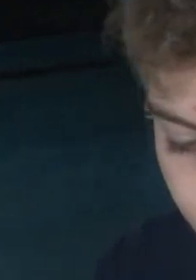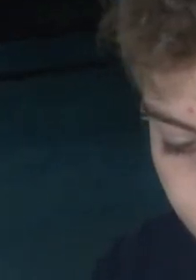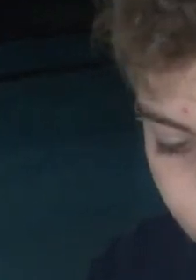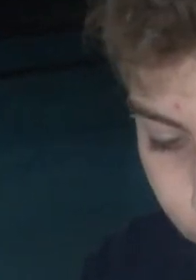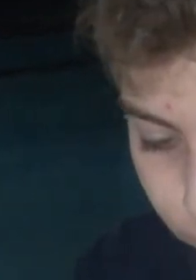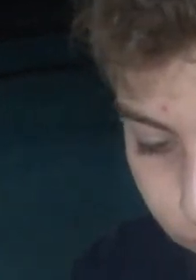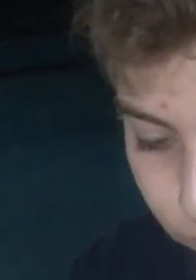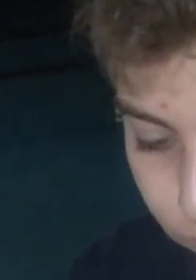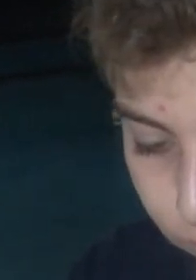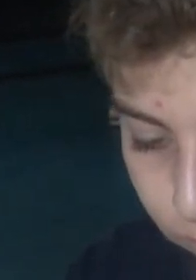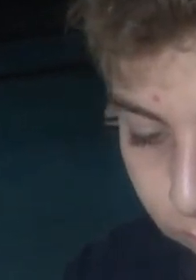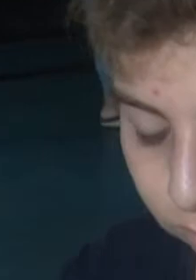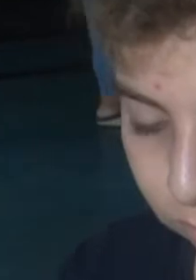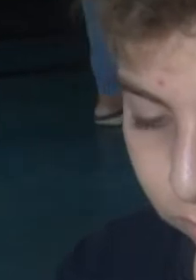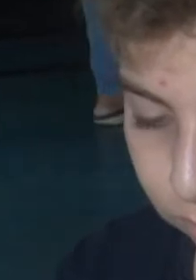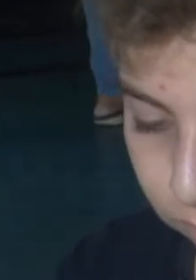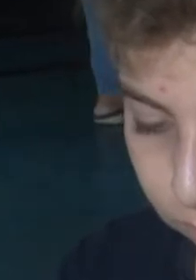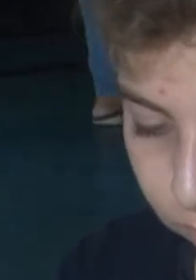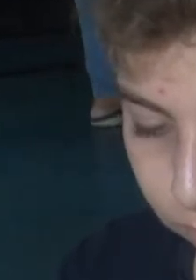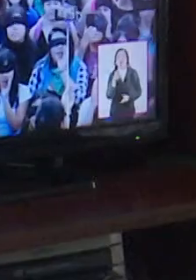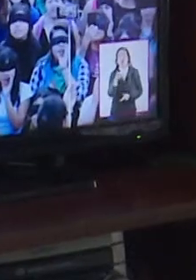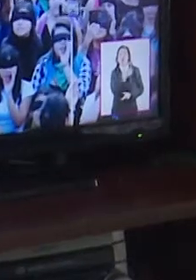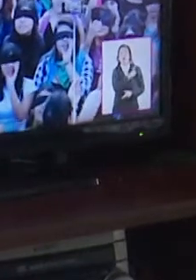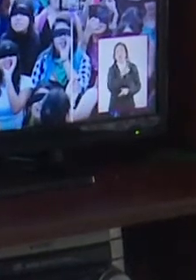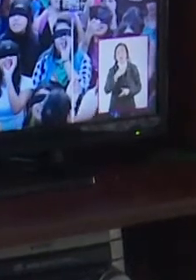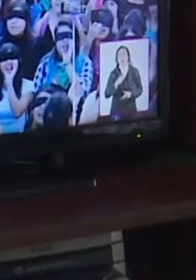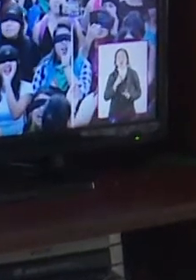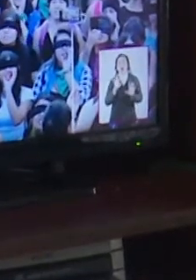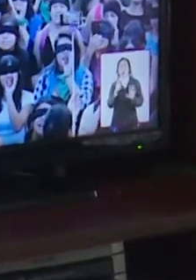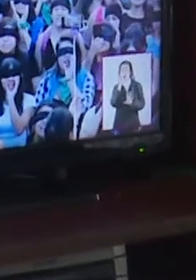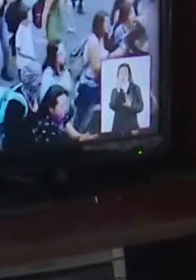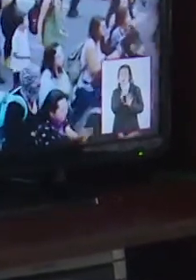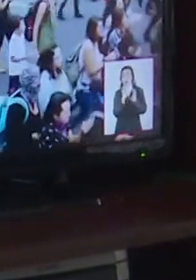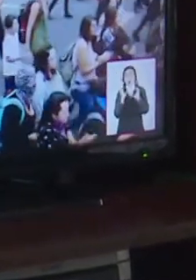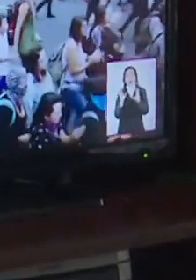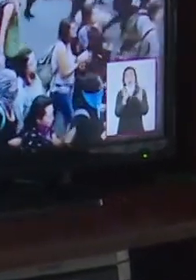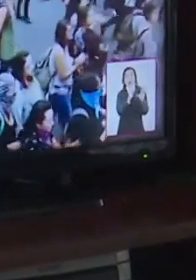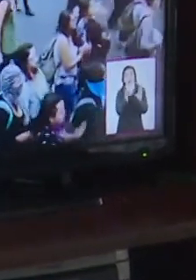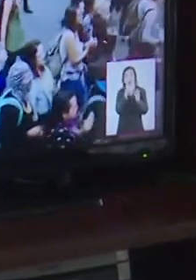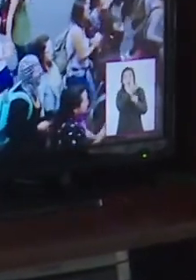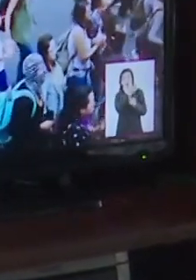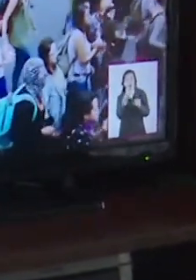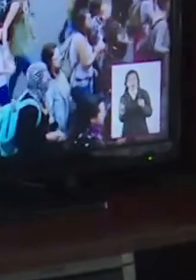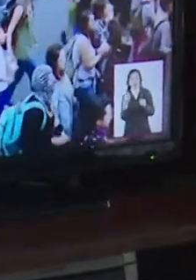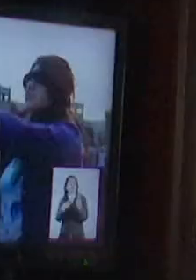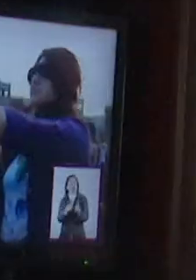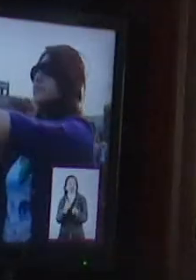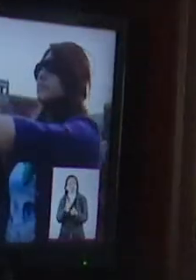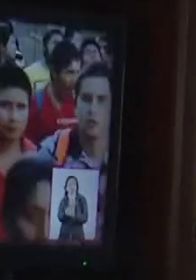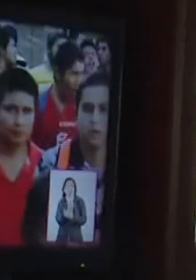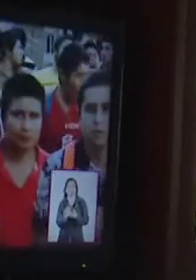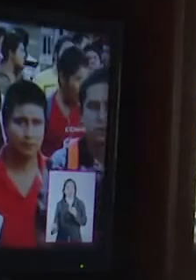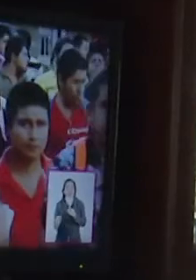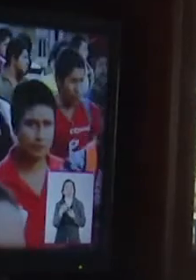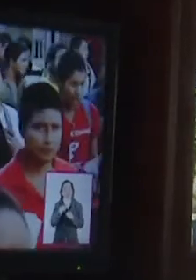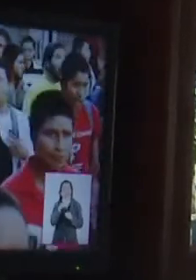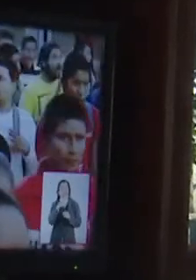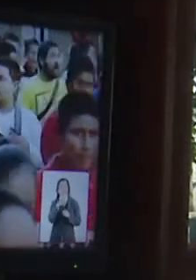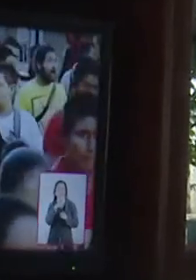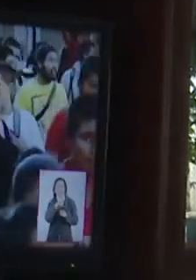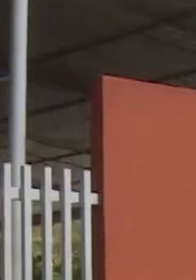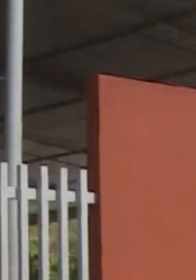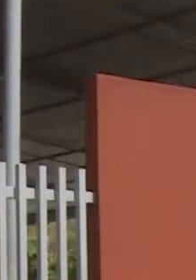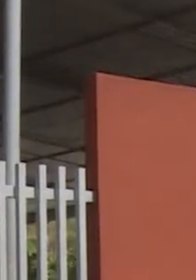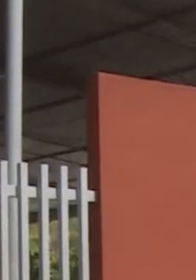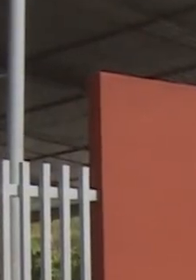regreso a clases presenciales y las conocen los maestros. Con el establecimiento de un comité de salud escolar, así como las escuelas tienen